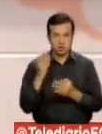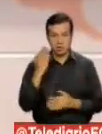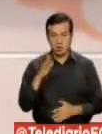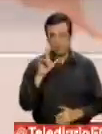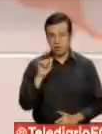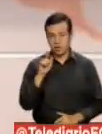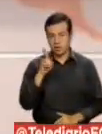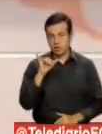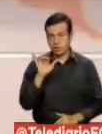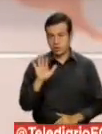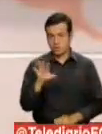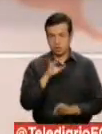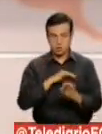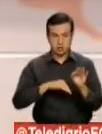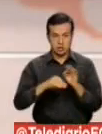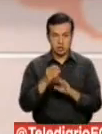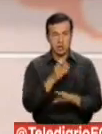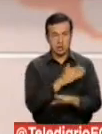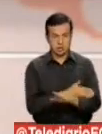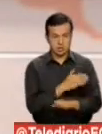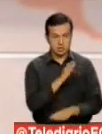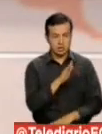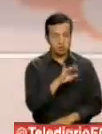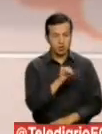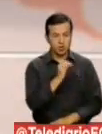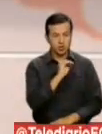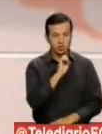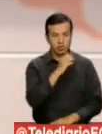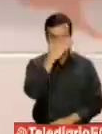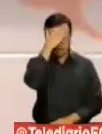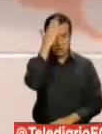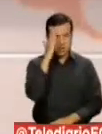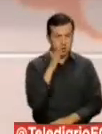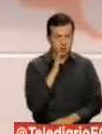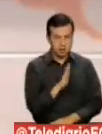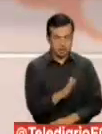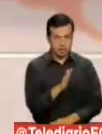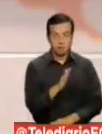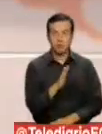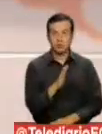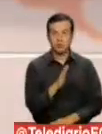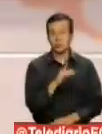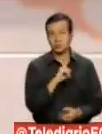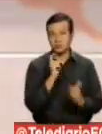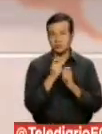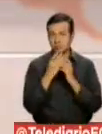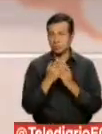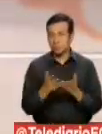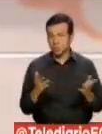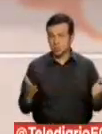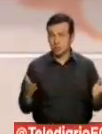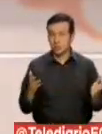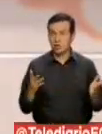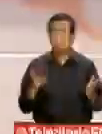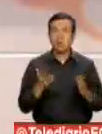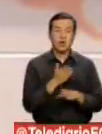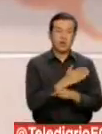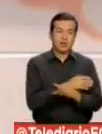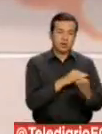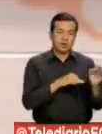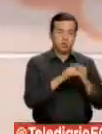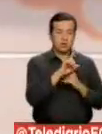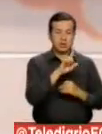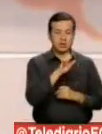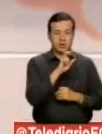entonces, reemplazando al señor José Serrano, que él reemplazó además al señor Lenín